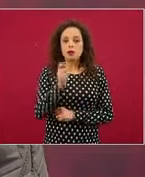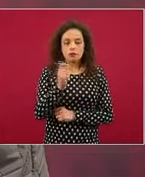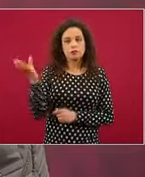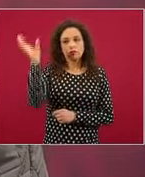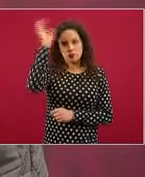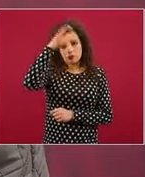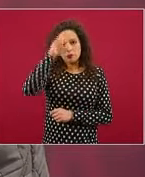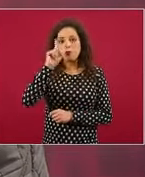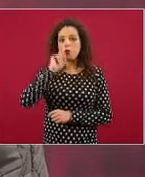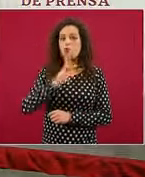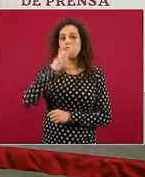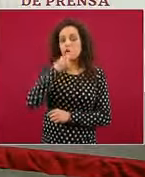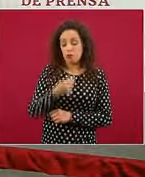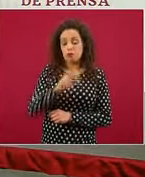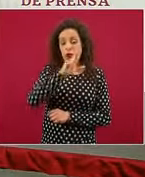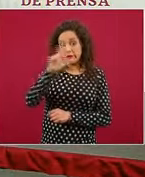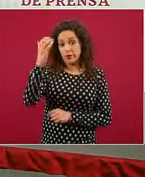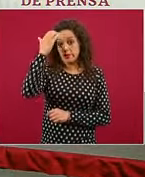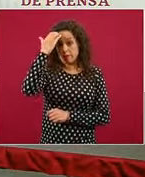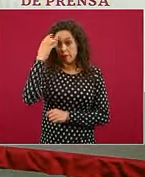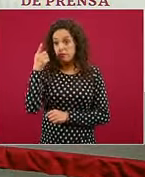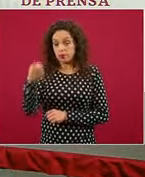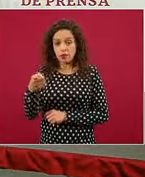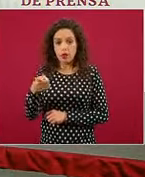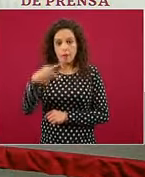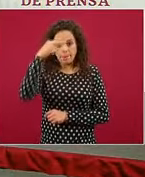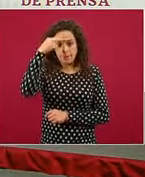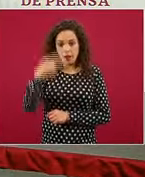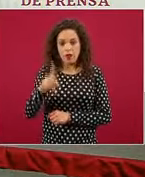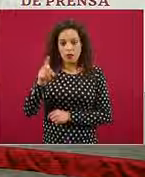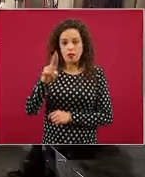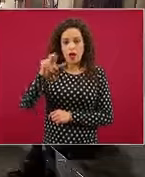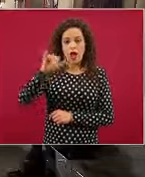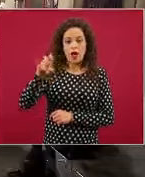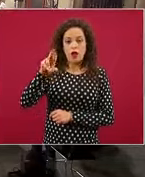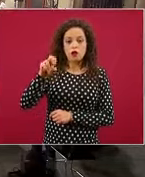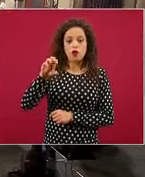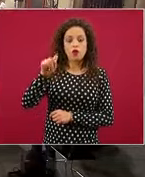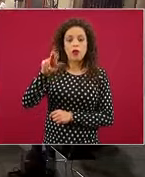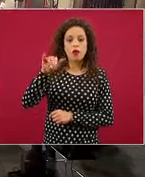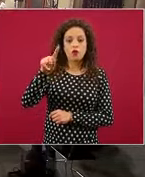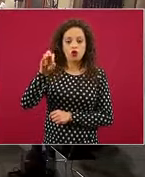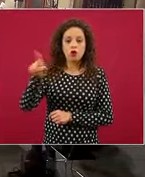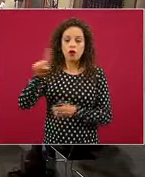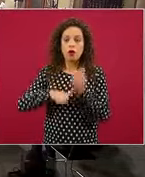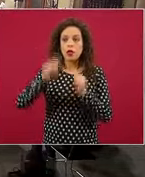muy reconocidos. Uno de ellos es un mexicano, el doctor Alejandro Cravioto, quien además es presidente del